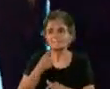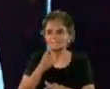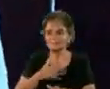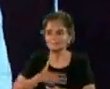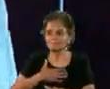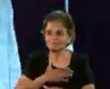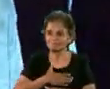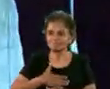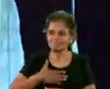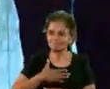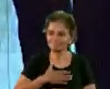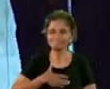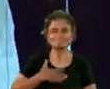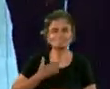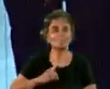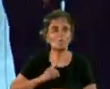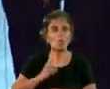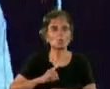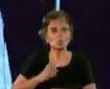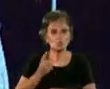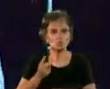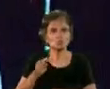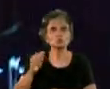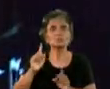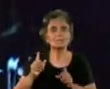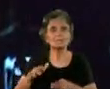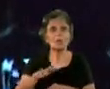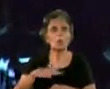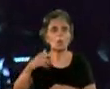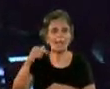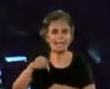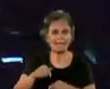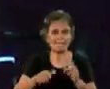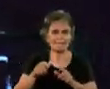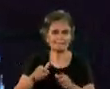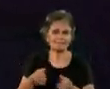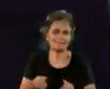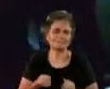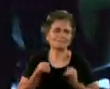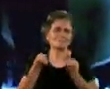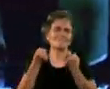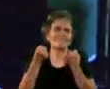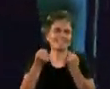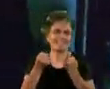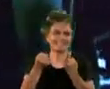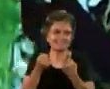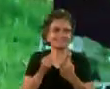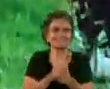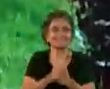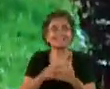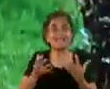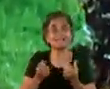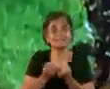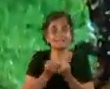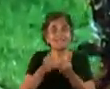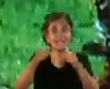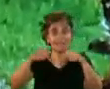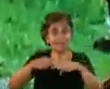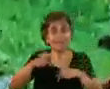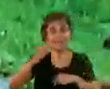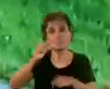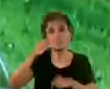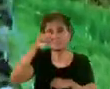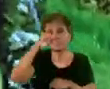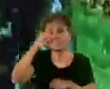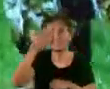de halcones, cuna de héroes. Estuvo de festejo, cumplieron 75 años. Se hizo el acto en la base